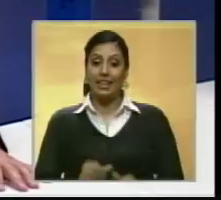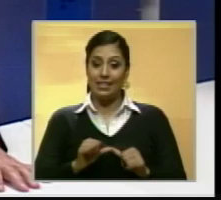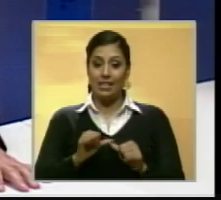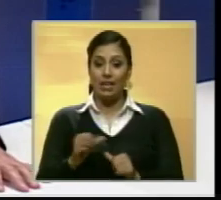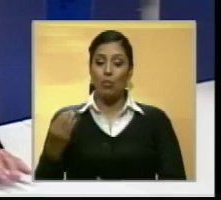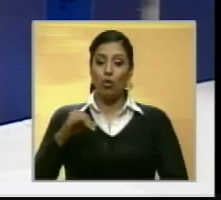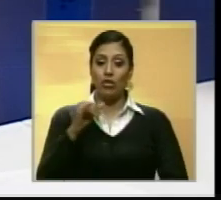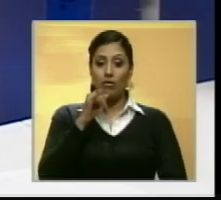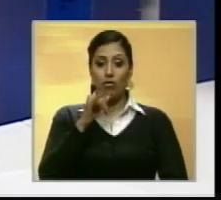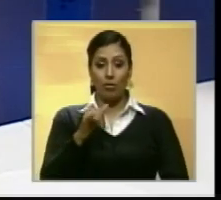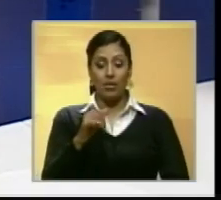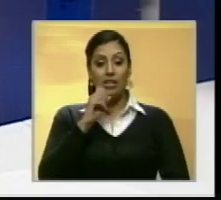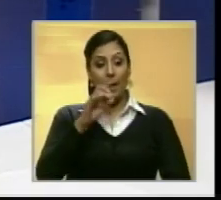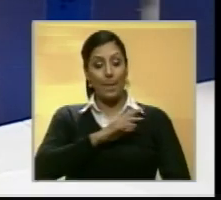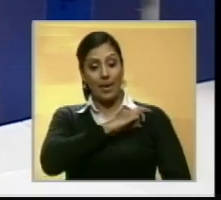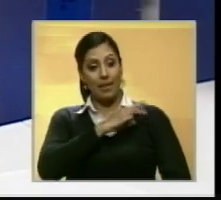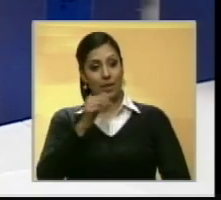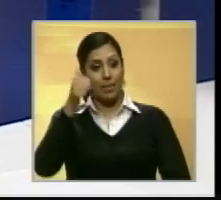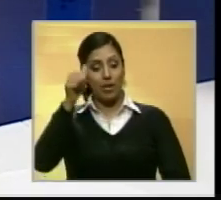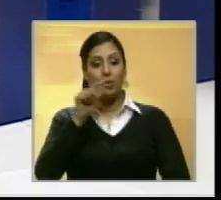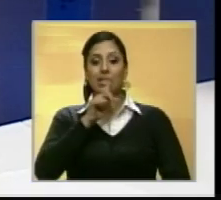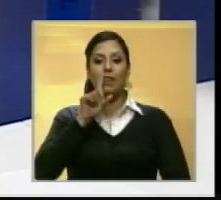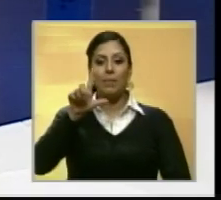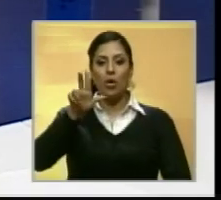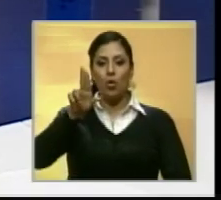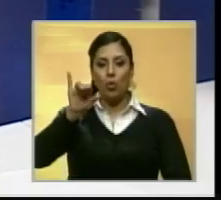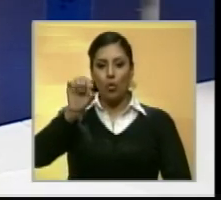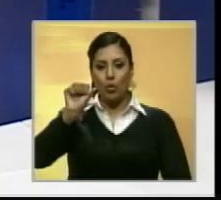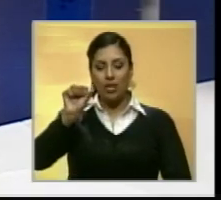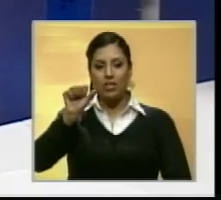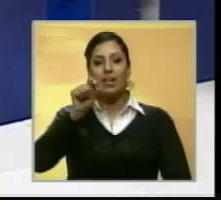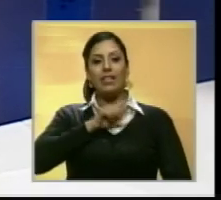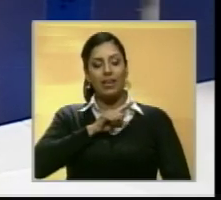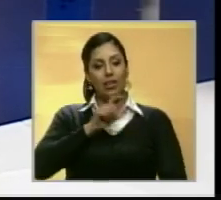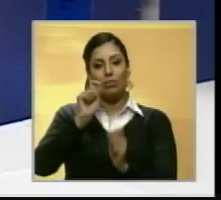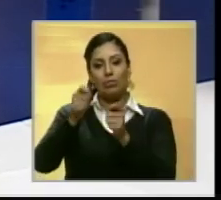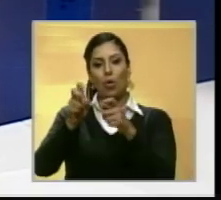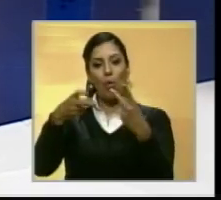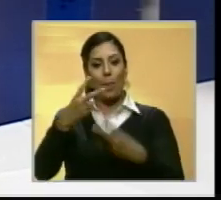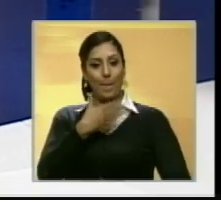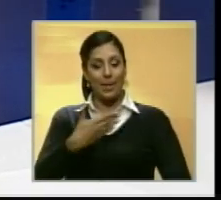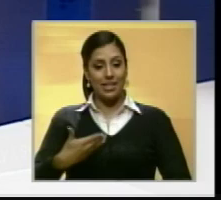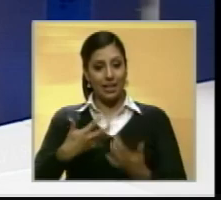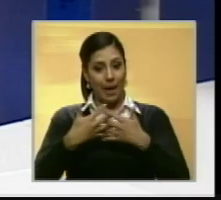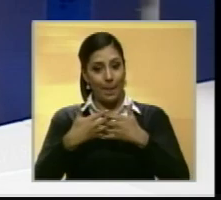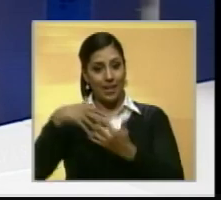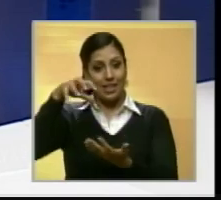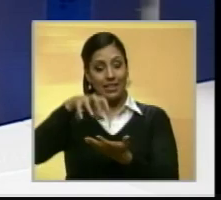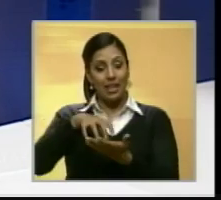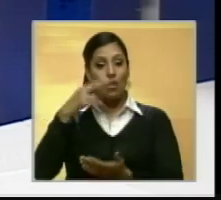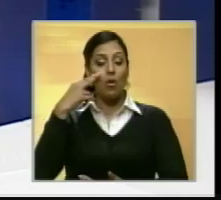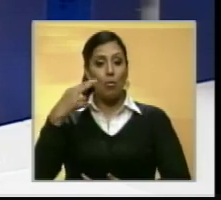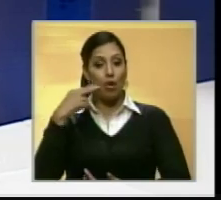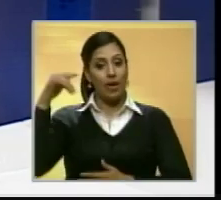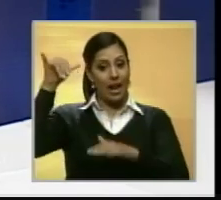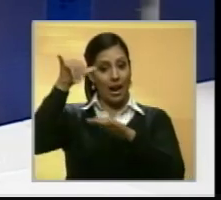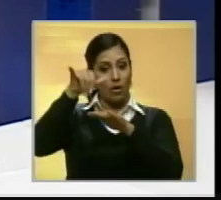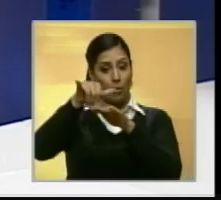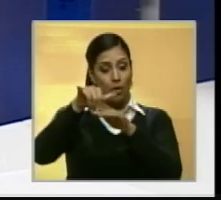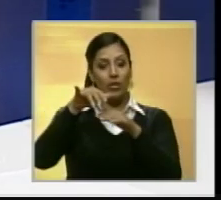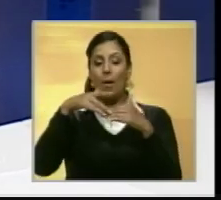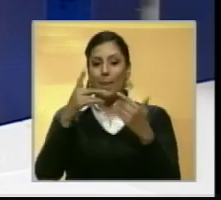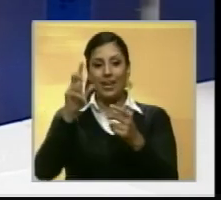Continuamos con las informaciones. El mayor general Luis Gilberto Rodríguez Molina fue designado como presidente de la empresa del Estado Bolivariana de Aeropuertos